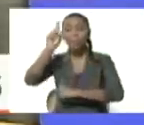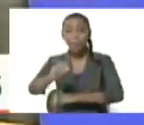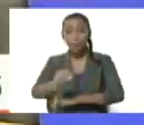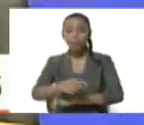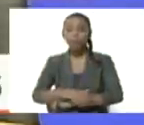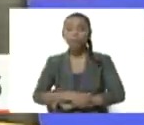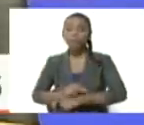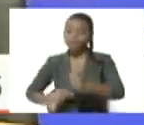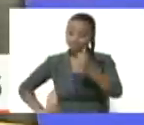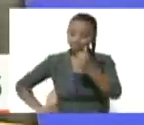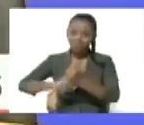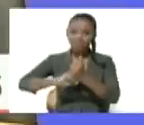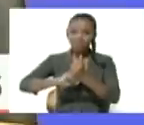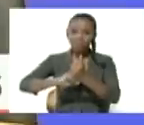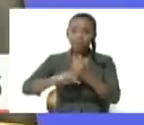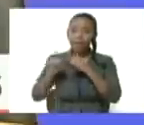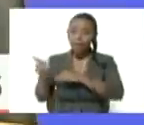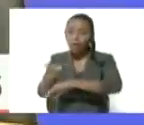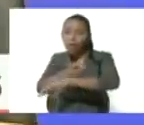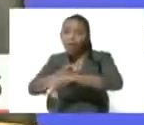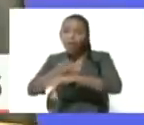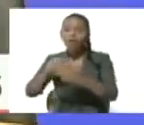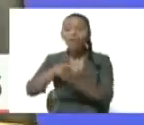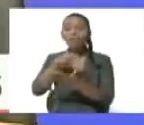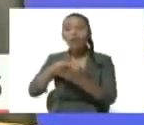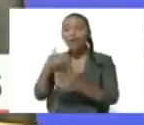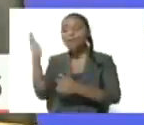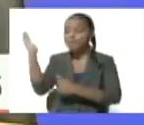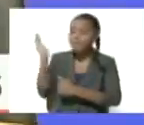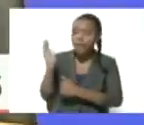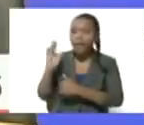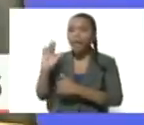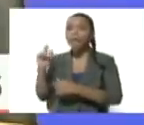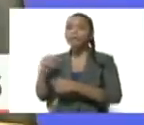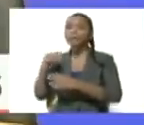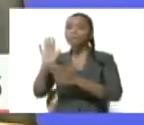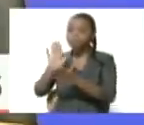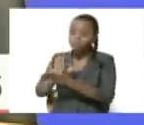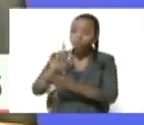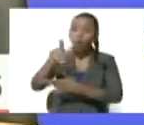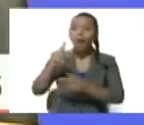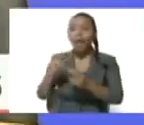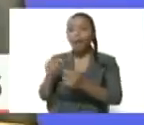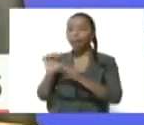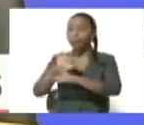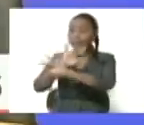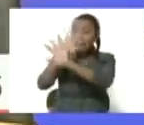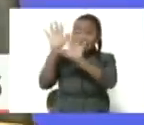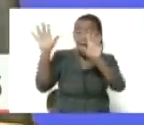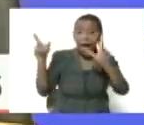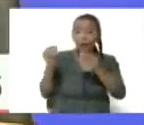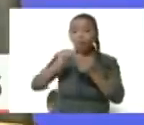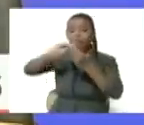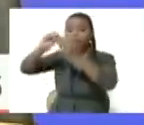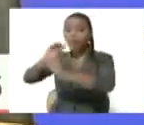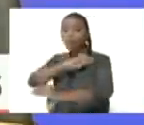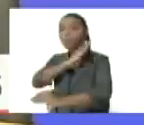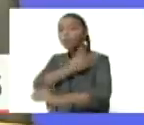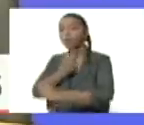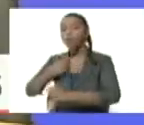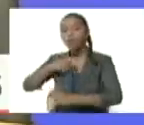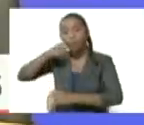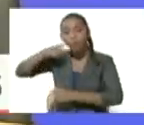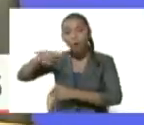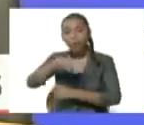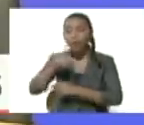apoyar pues esto que desde el gobierno nacional se viene impulsando, que es la transferencia y la restitución de poder a nuestro pueblo, y en ese